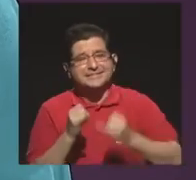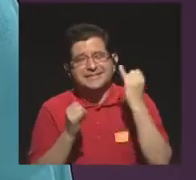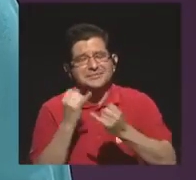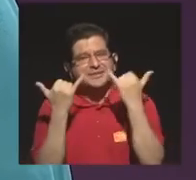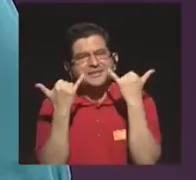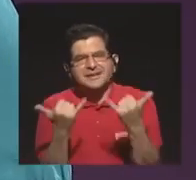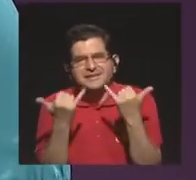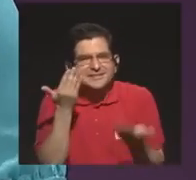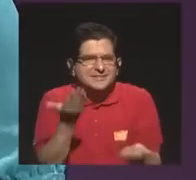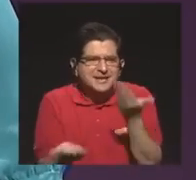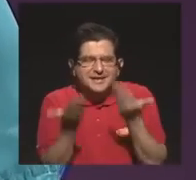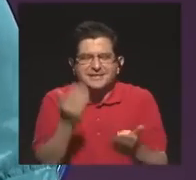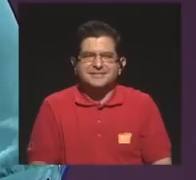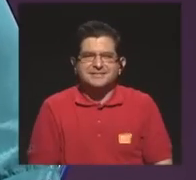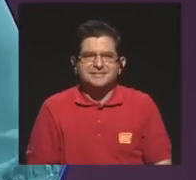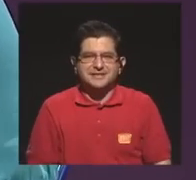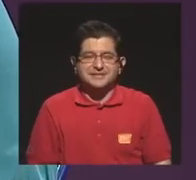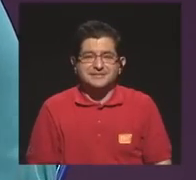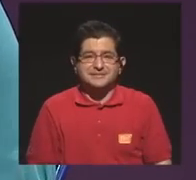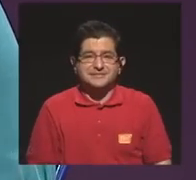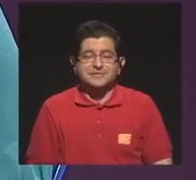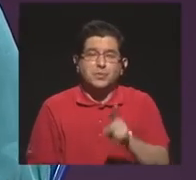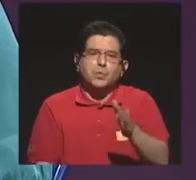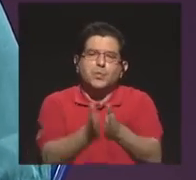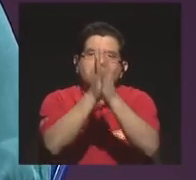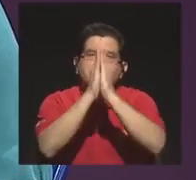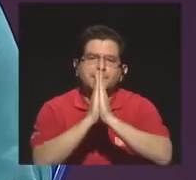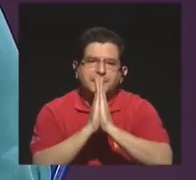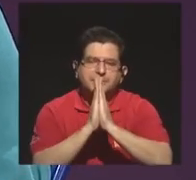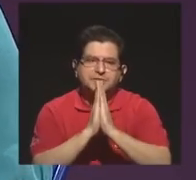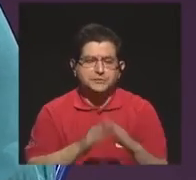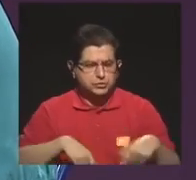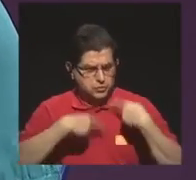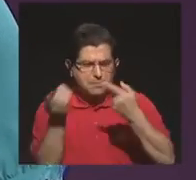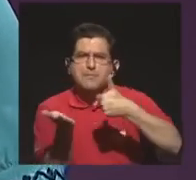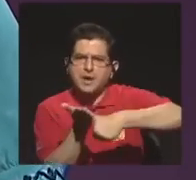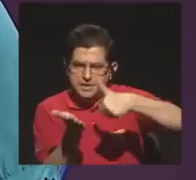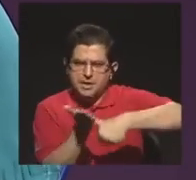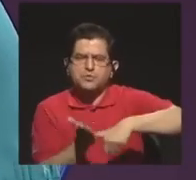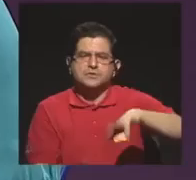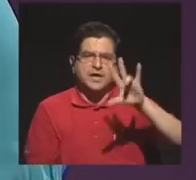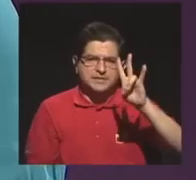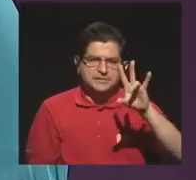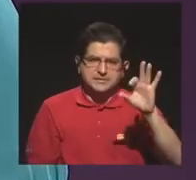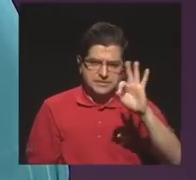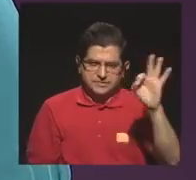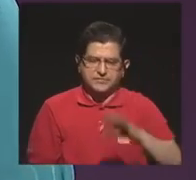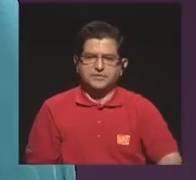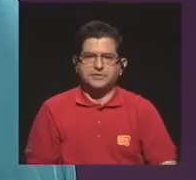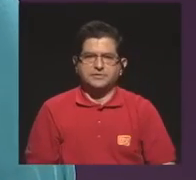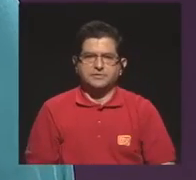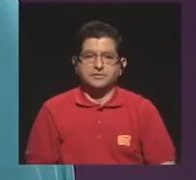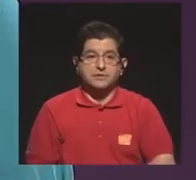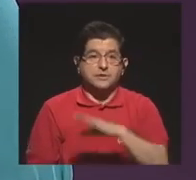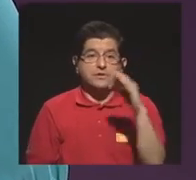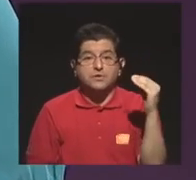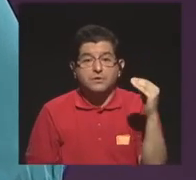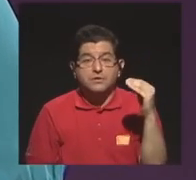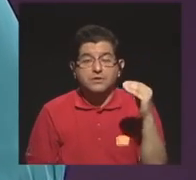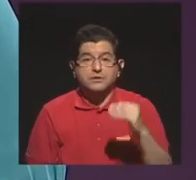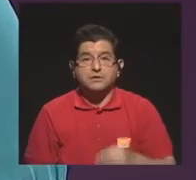vez con la conclusión de que, o sea, un llamado a que vayan a votar el 7 de febrero y a ver